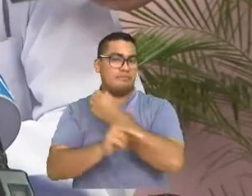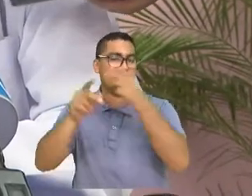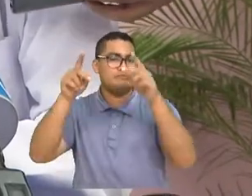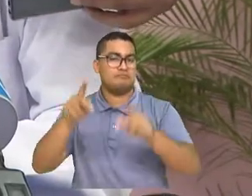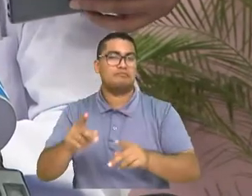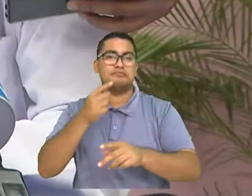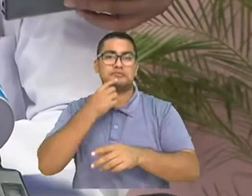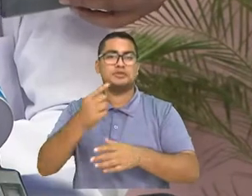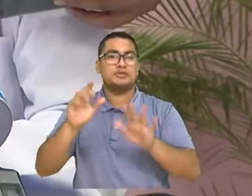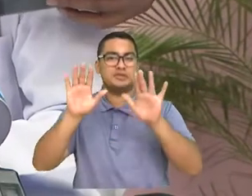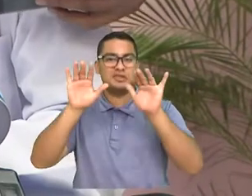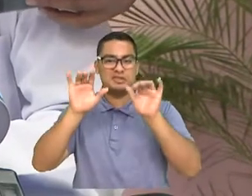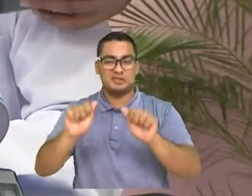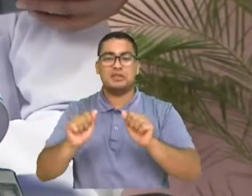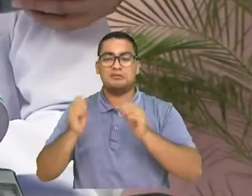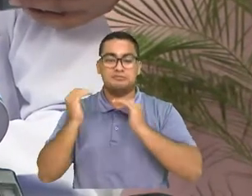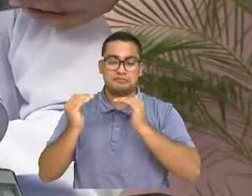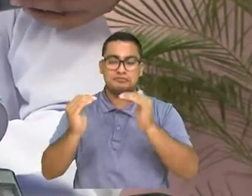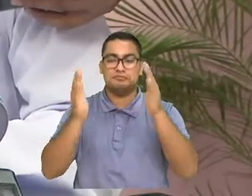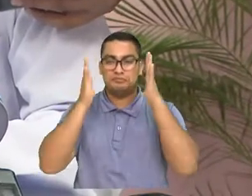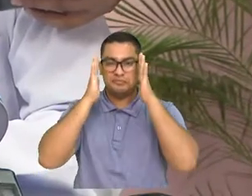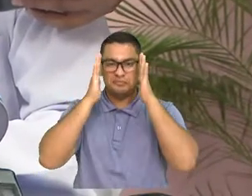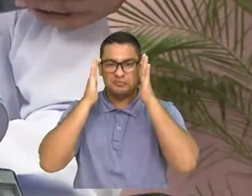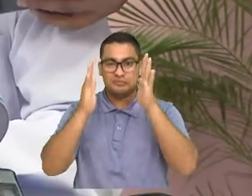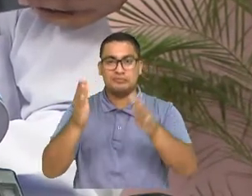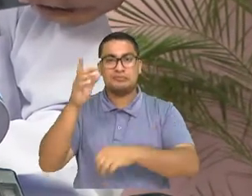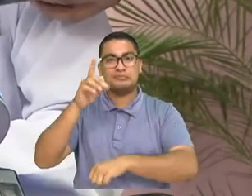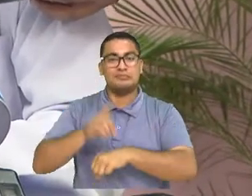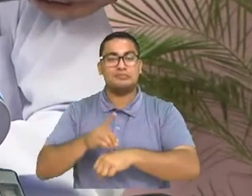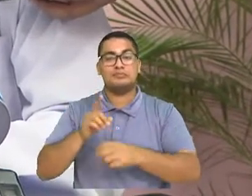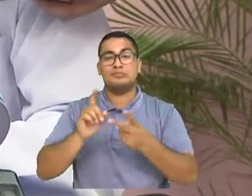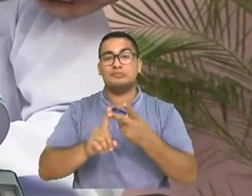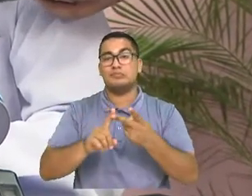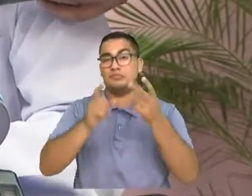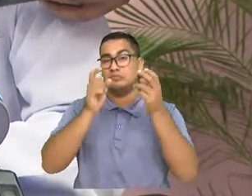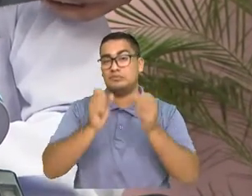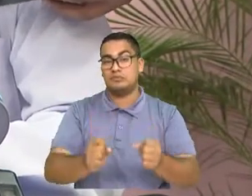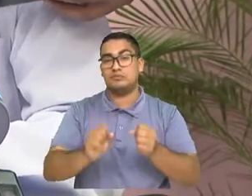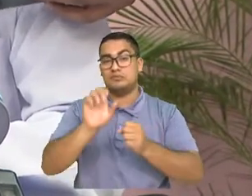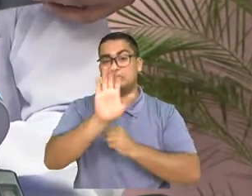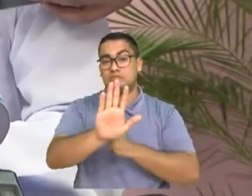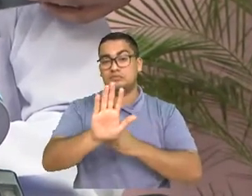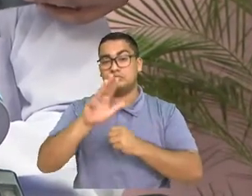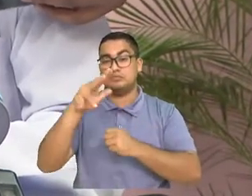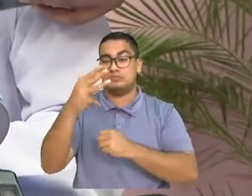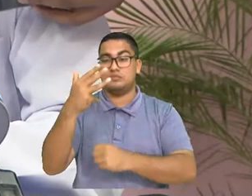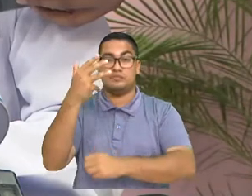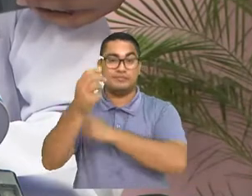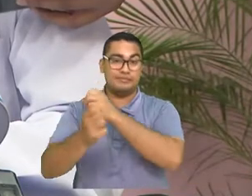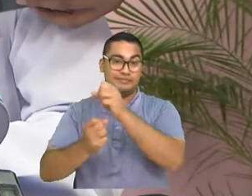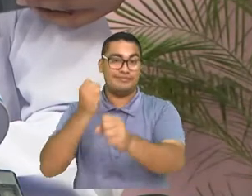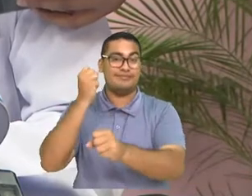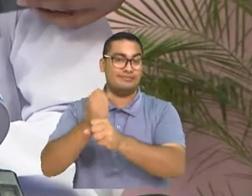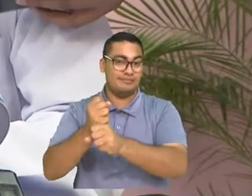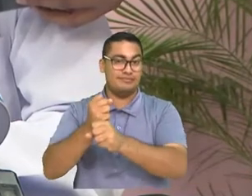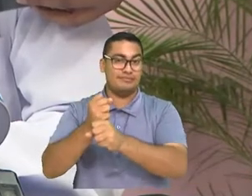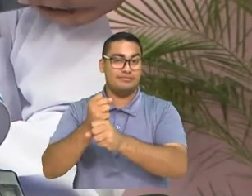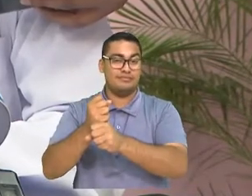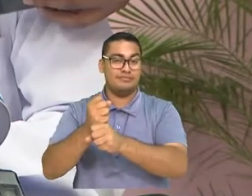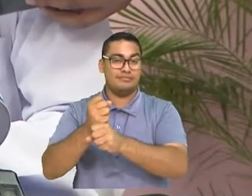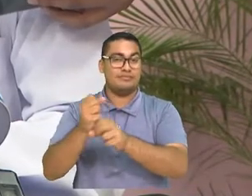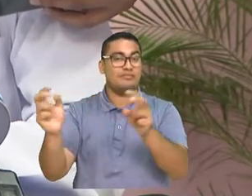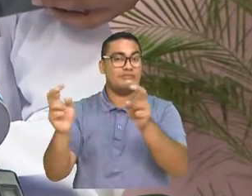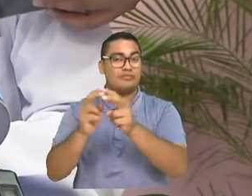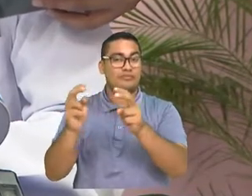se encuentra estable y atendido. Un señor de 59 años de edad,